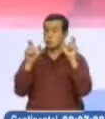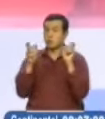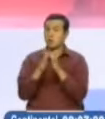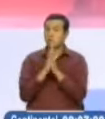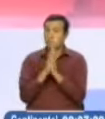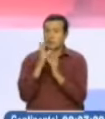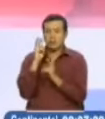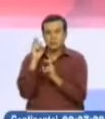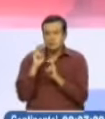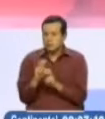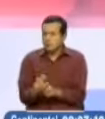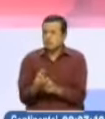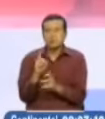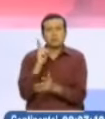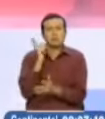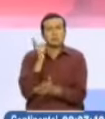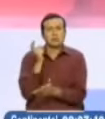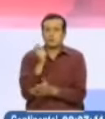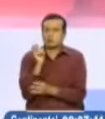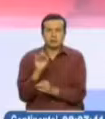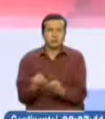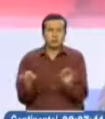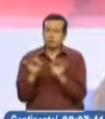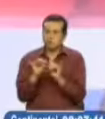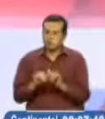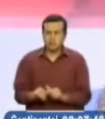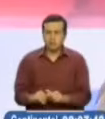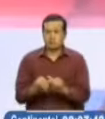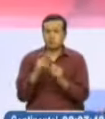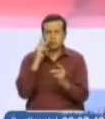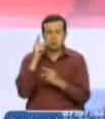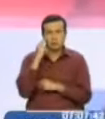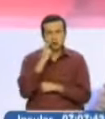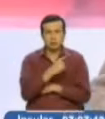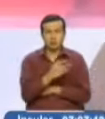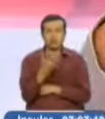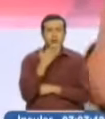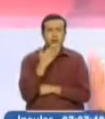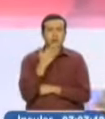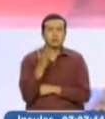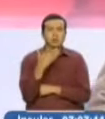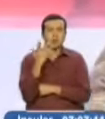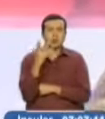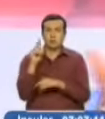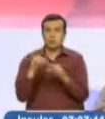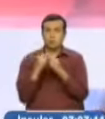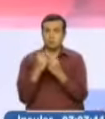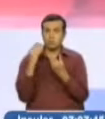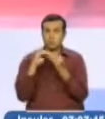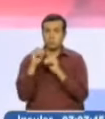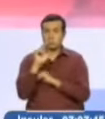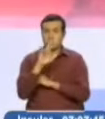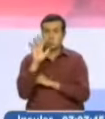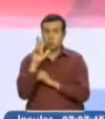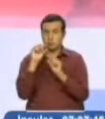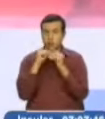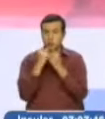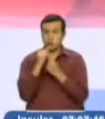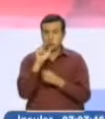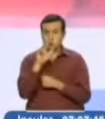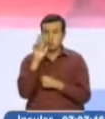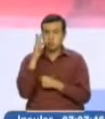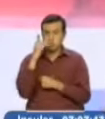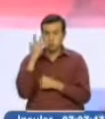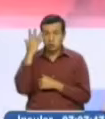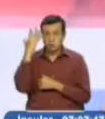una profundización de alguna manera, o que al menos se mantengan ciertos preceptos y principios que Alianza País ha puesto en el escenario político y que antes no